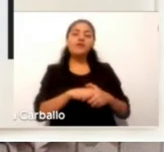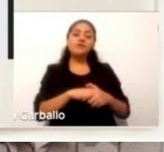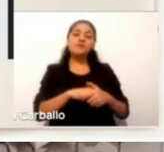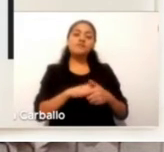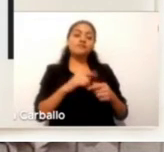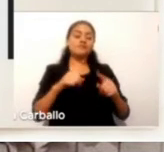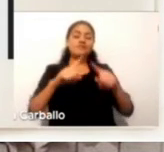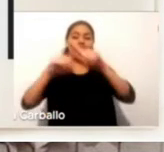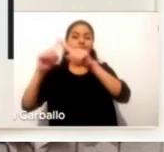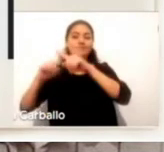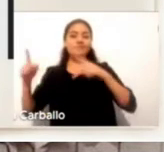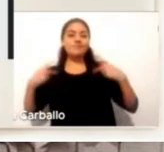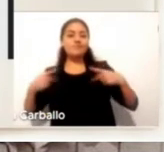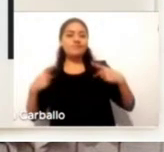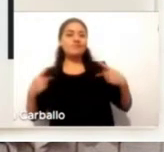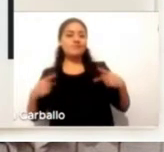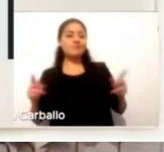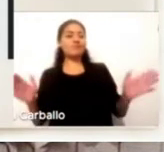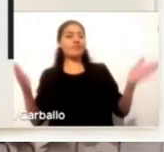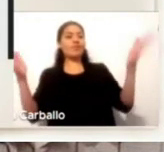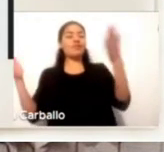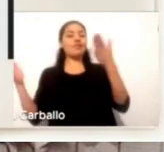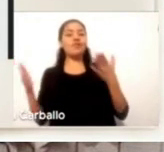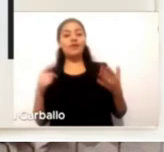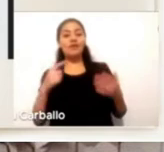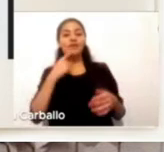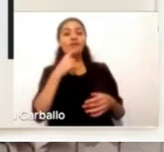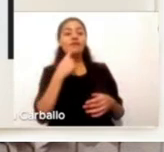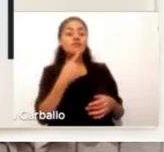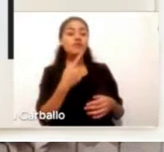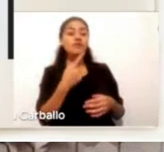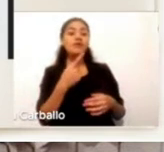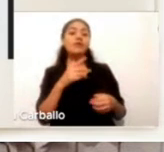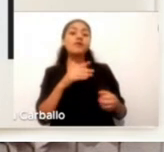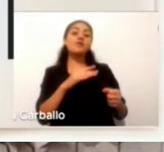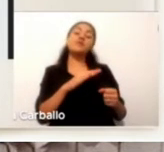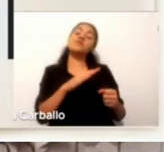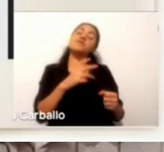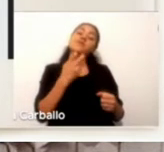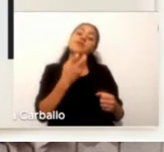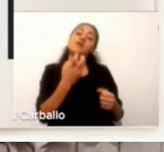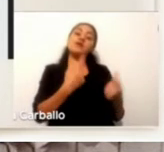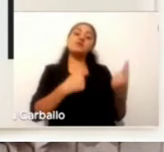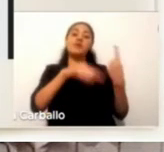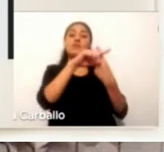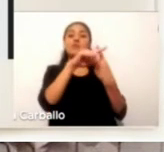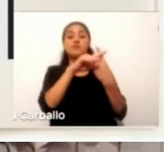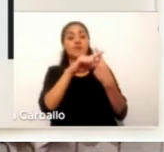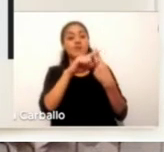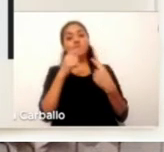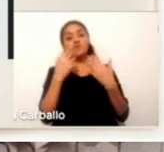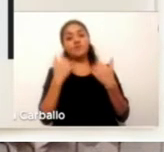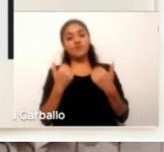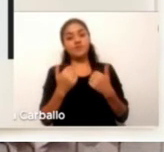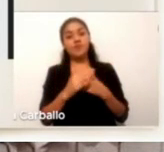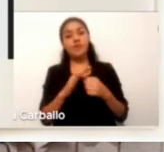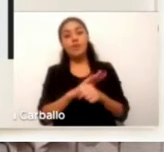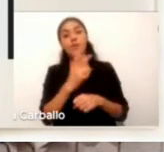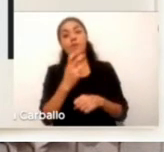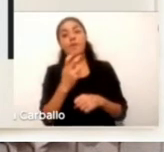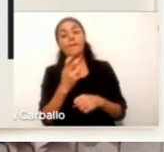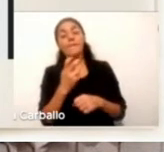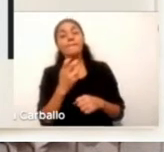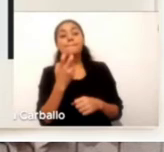que haya aportado medio de convicción alguno dirigido a acreditar la imputación. Por lo que en el proyecto